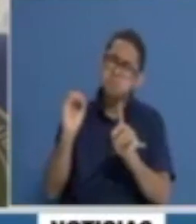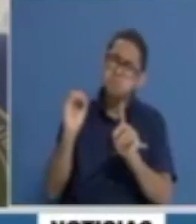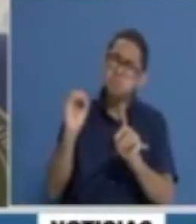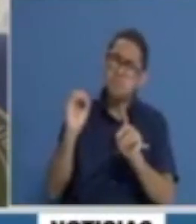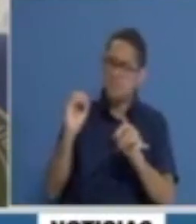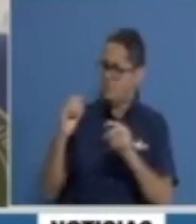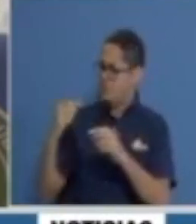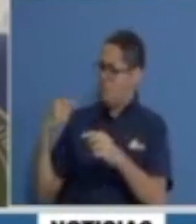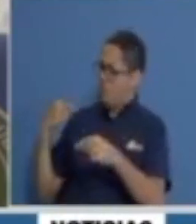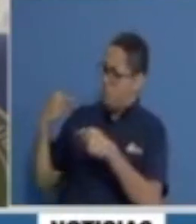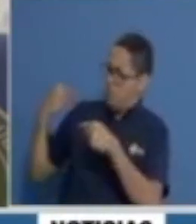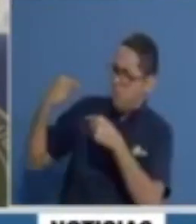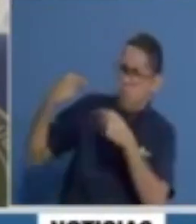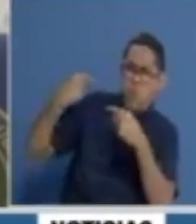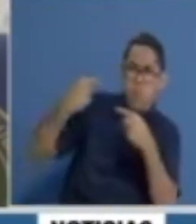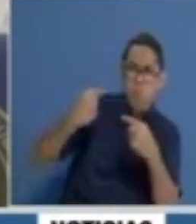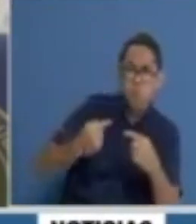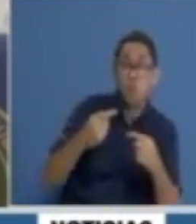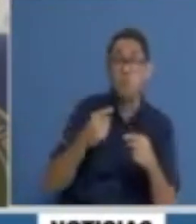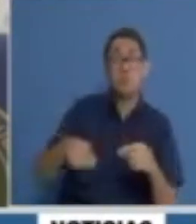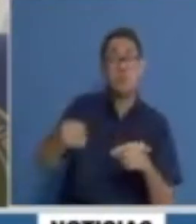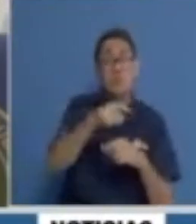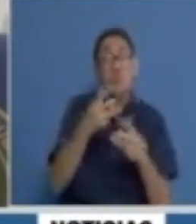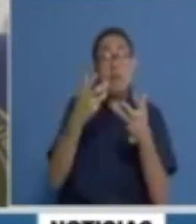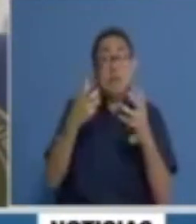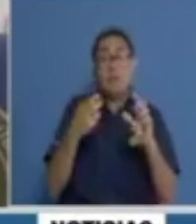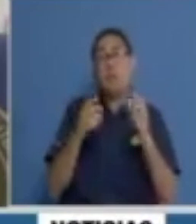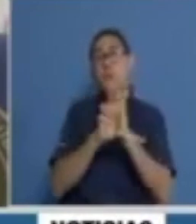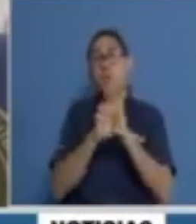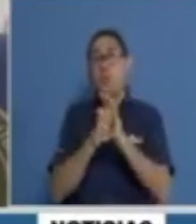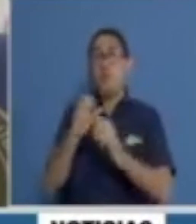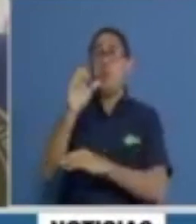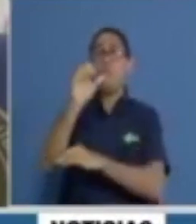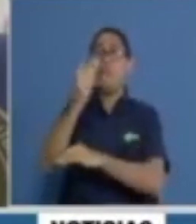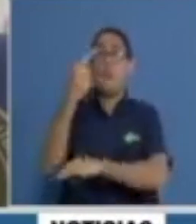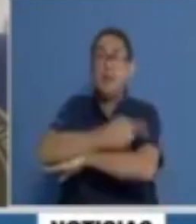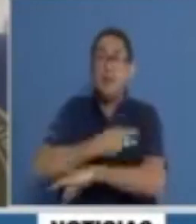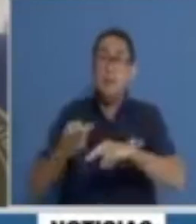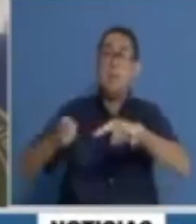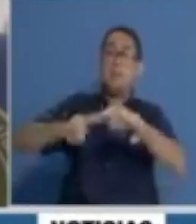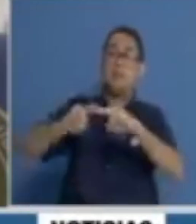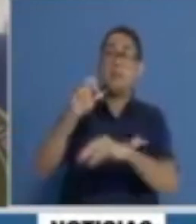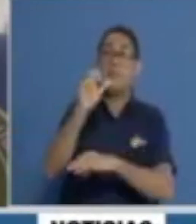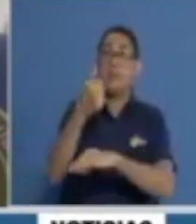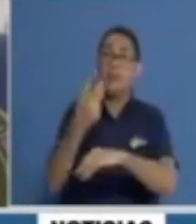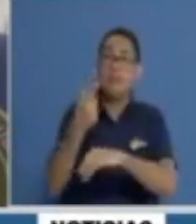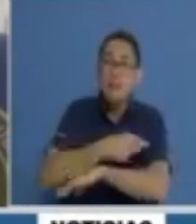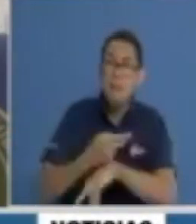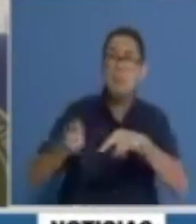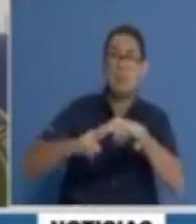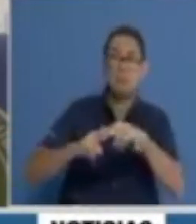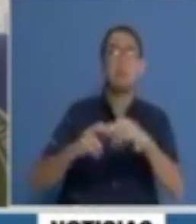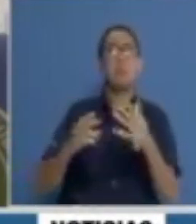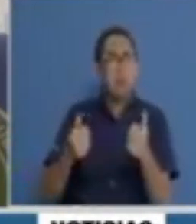tiempo de duplicación, recuerden que la meta era alcanzar al menos los 10 días, posteriormente subimos a alcanzar los 15 días y